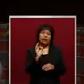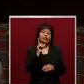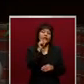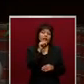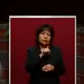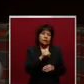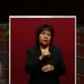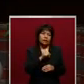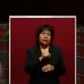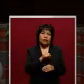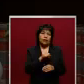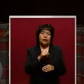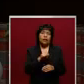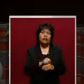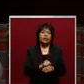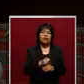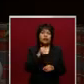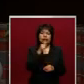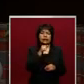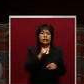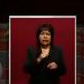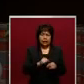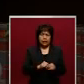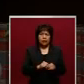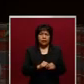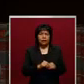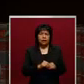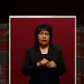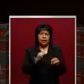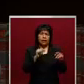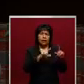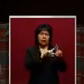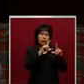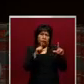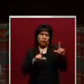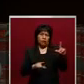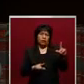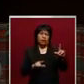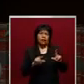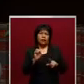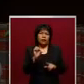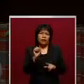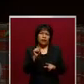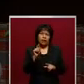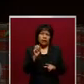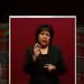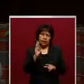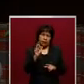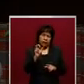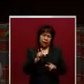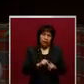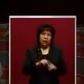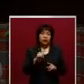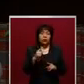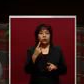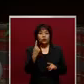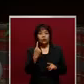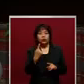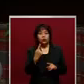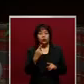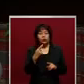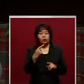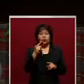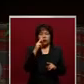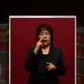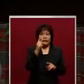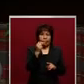el secretario de Educación Federal, Esteban Moctezuma, anuncie el inicio de un nuevo canal exclusivo de la Secretaría de Educación